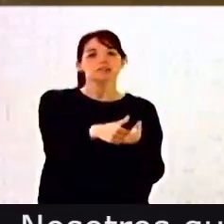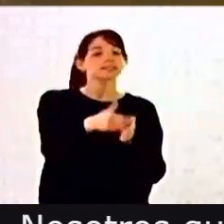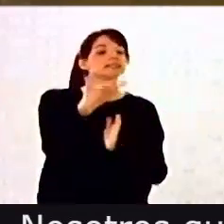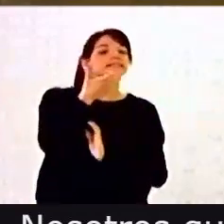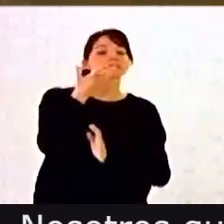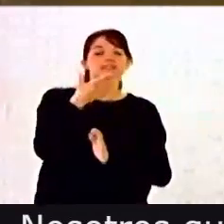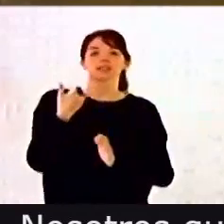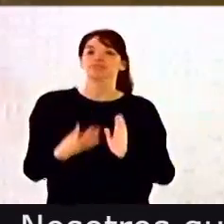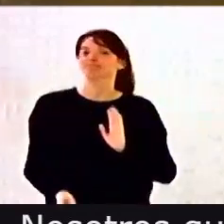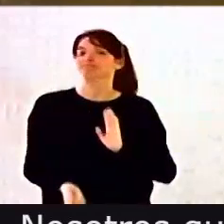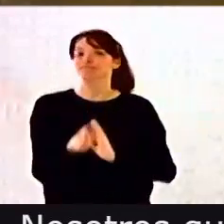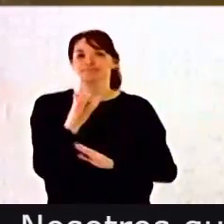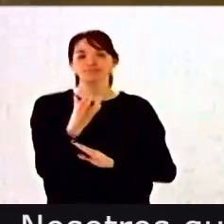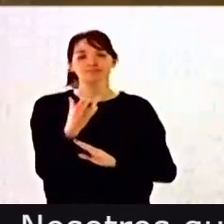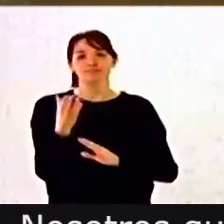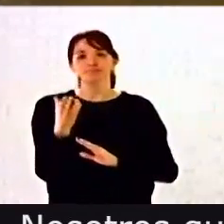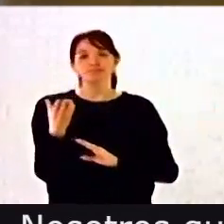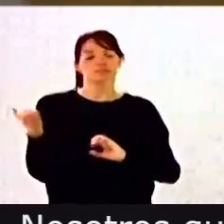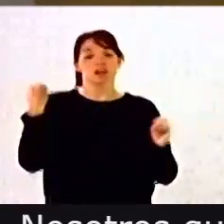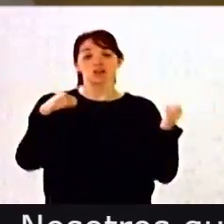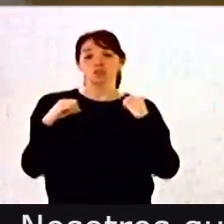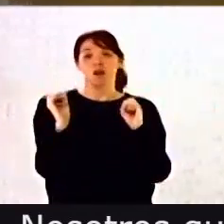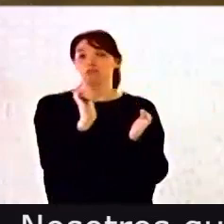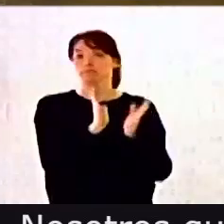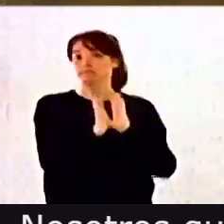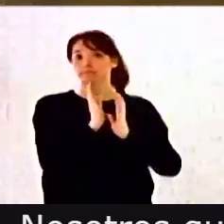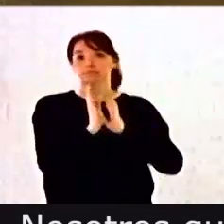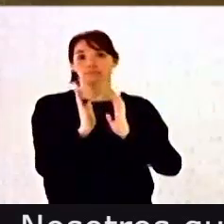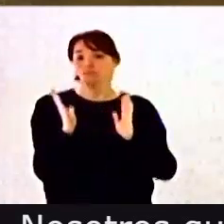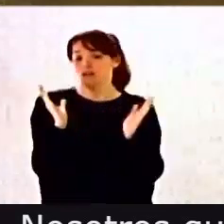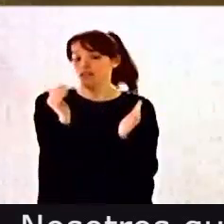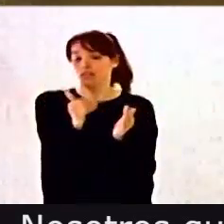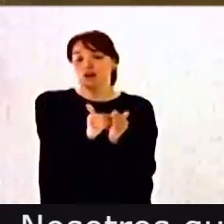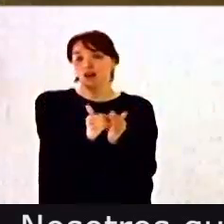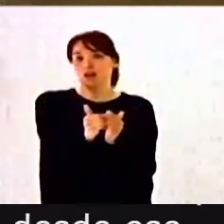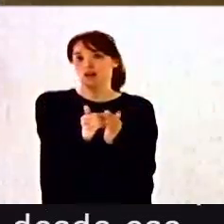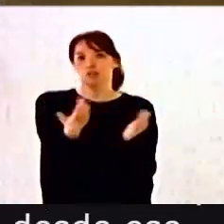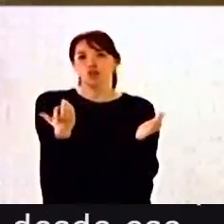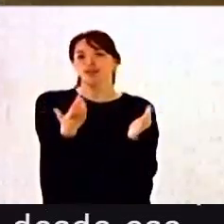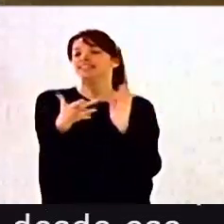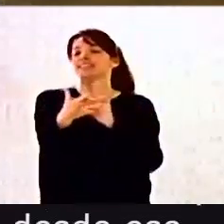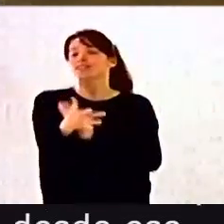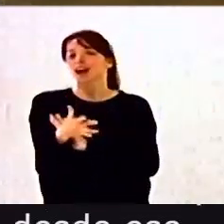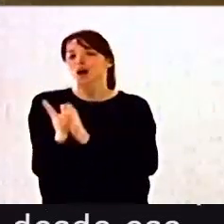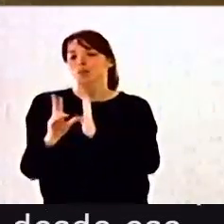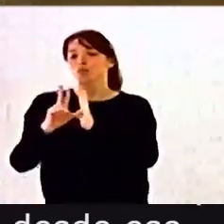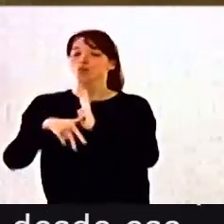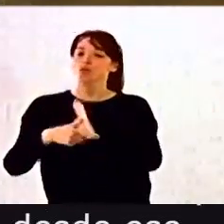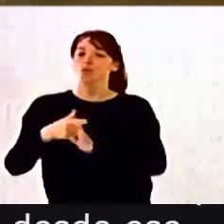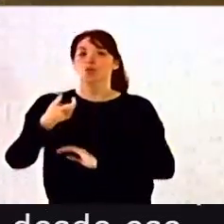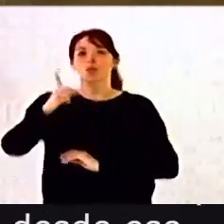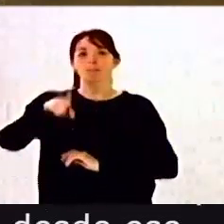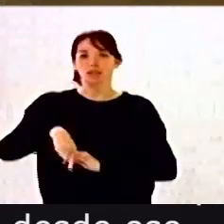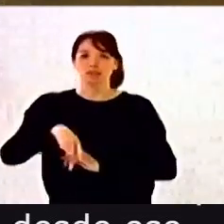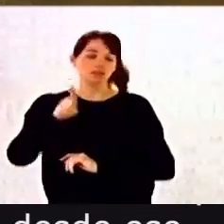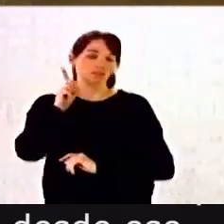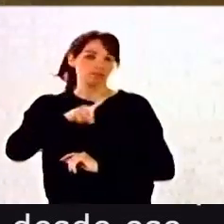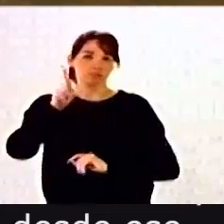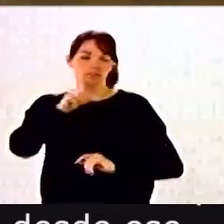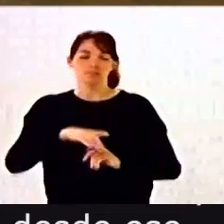momento y hemos actuado desde ese primer momento. Por lo tanto, no hemos tardado, no es cierto que hayamos tardado un mes